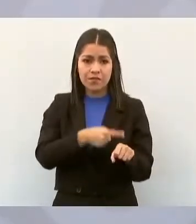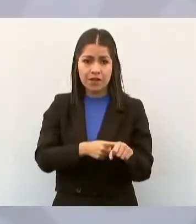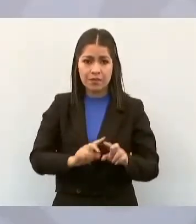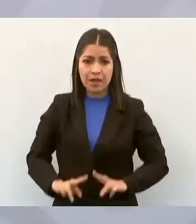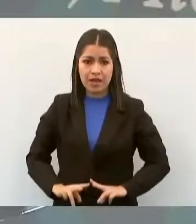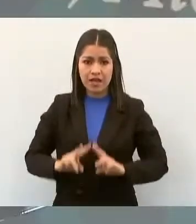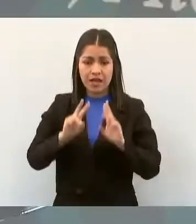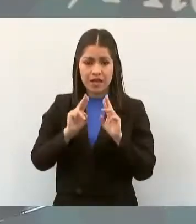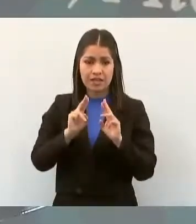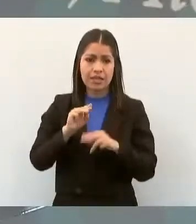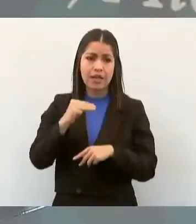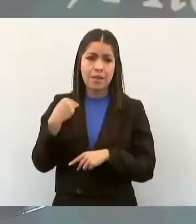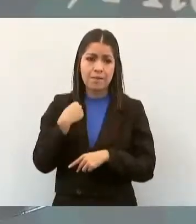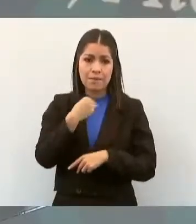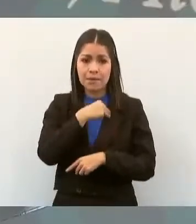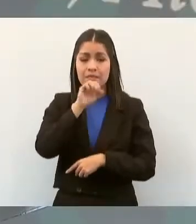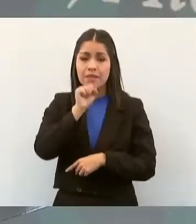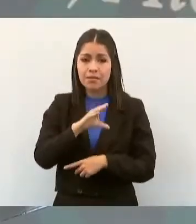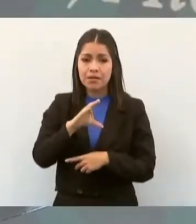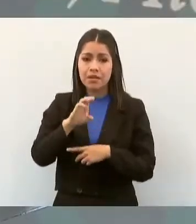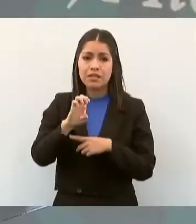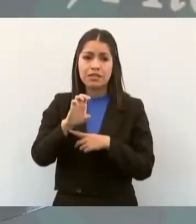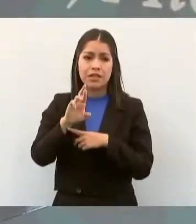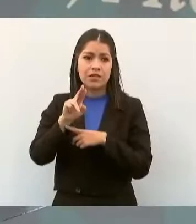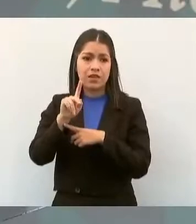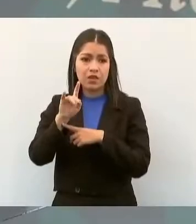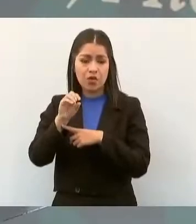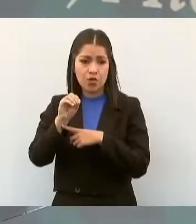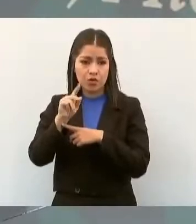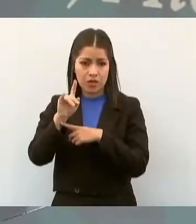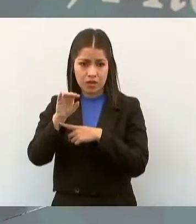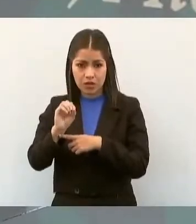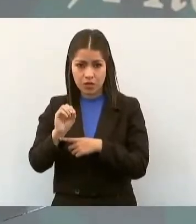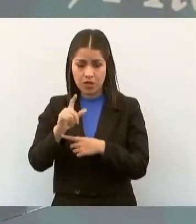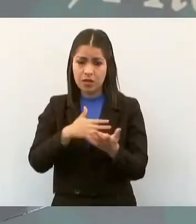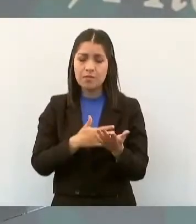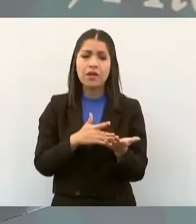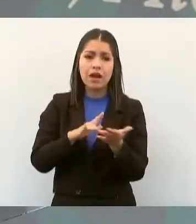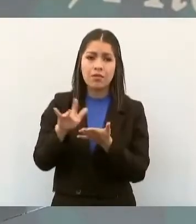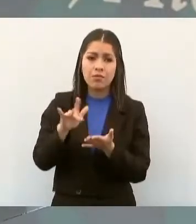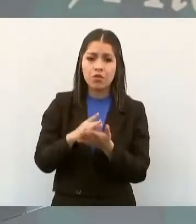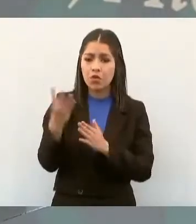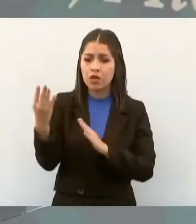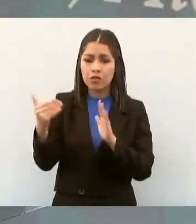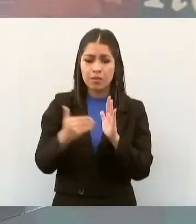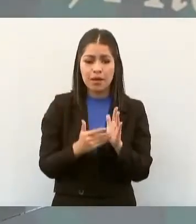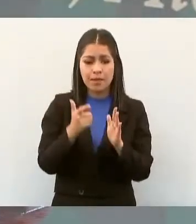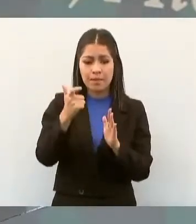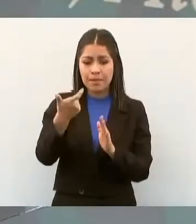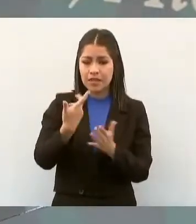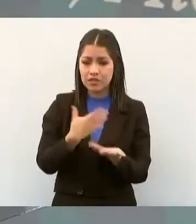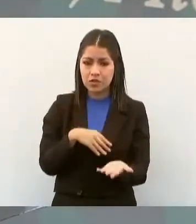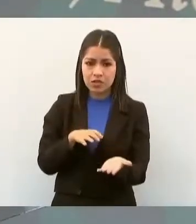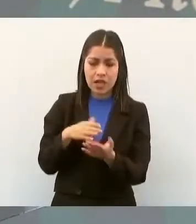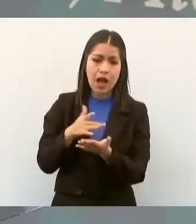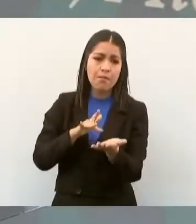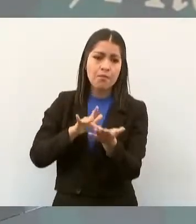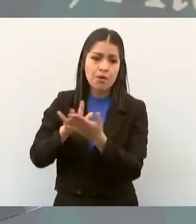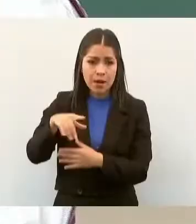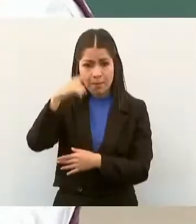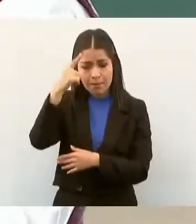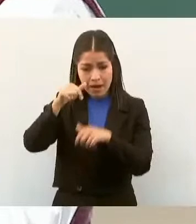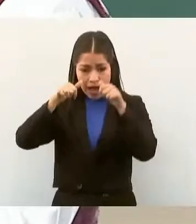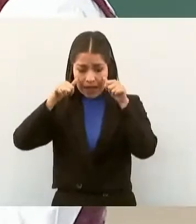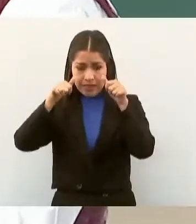y cervicouterino reciben un apoyo mensual de 4,000 pesos mensuales para atender